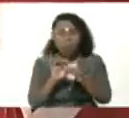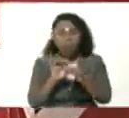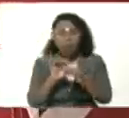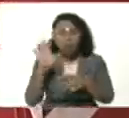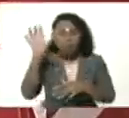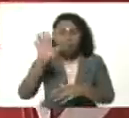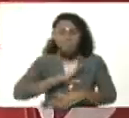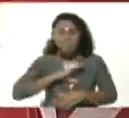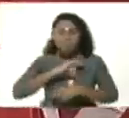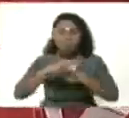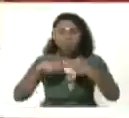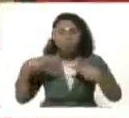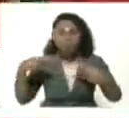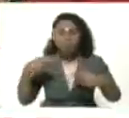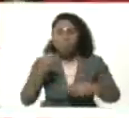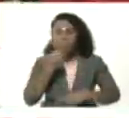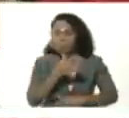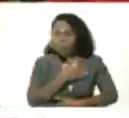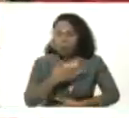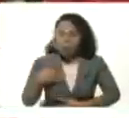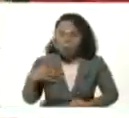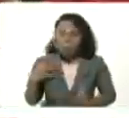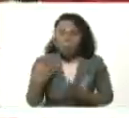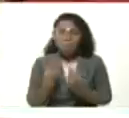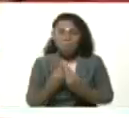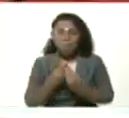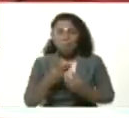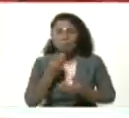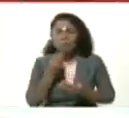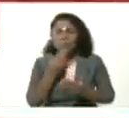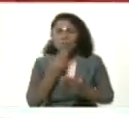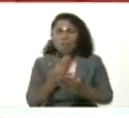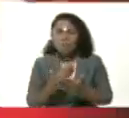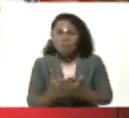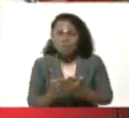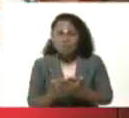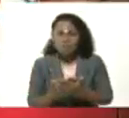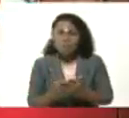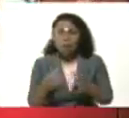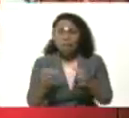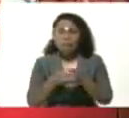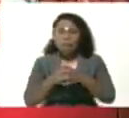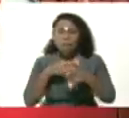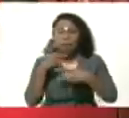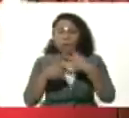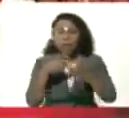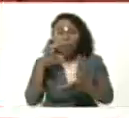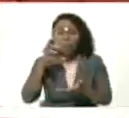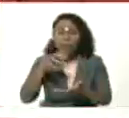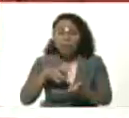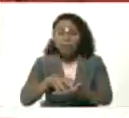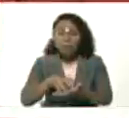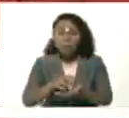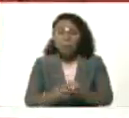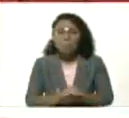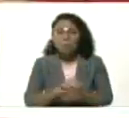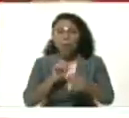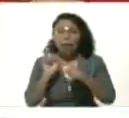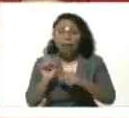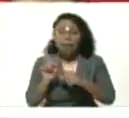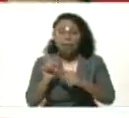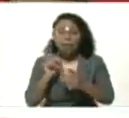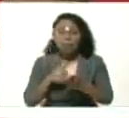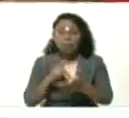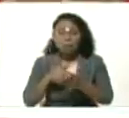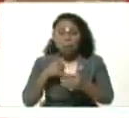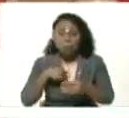la revolución. Bueno, queridos compañeros, queridas compañeras, muchísimas gracias a los equipos políticos estadales. Estos candidatos que